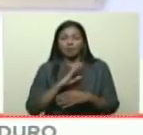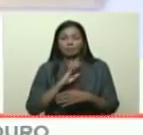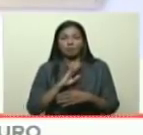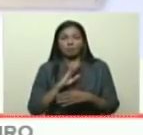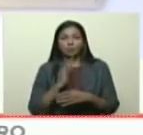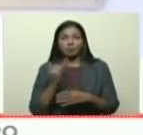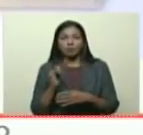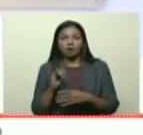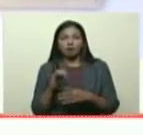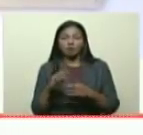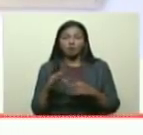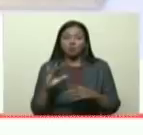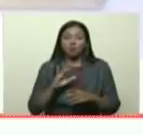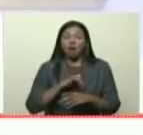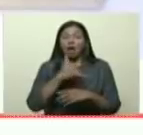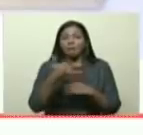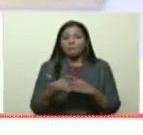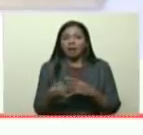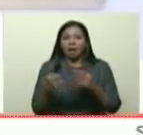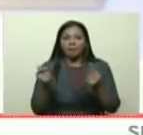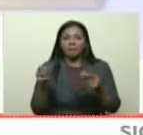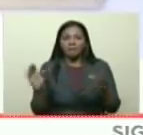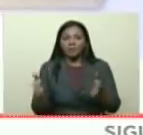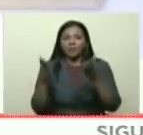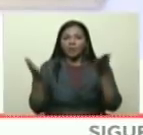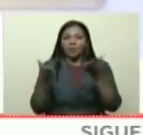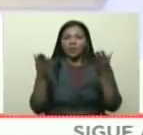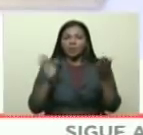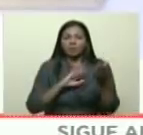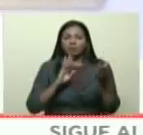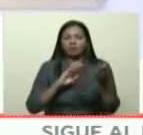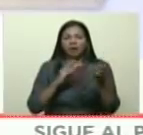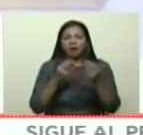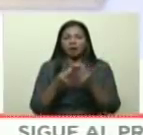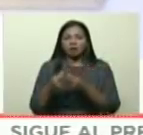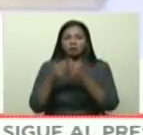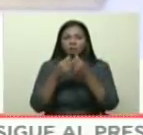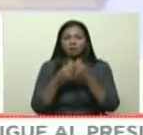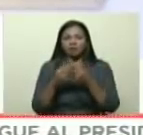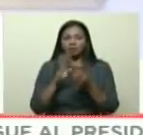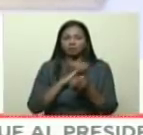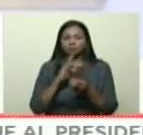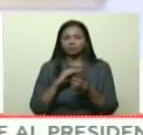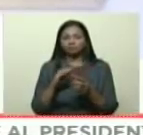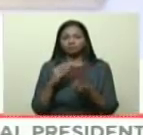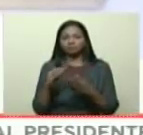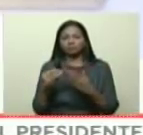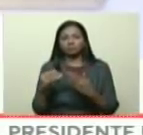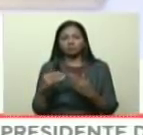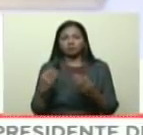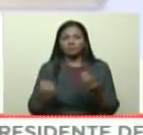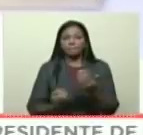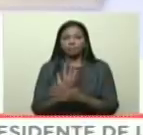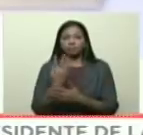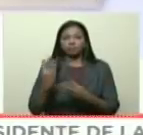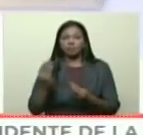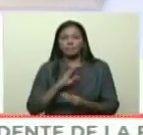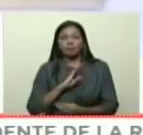en el marco del plan de reactivación, crecimiento y prosperidad económica como mecanismo de dinamización de las